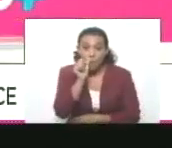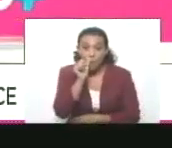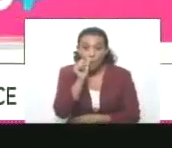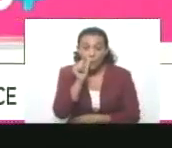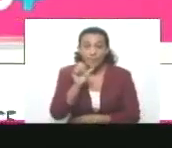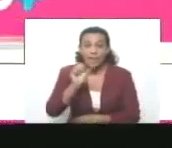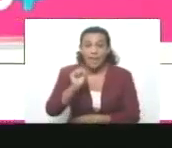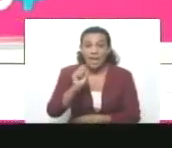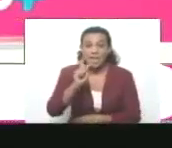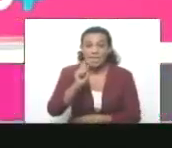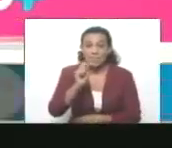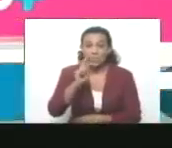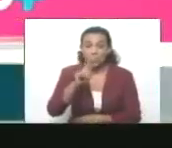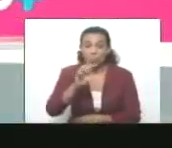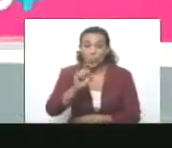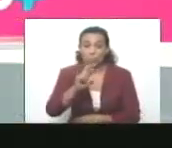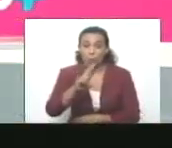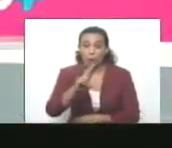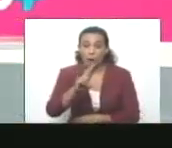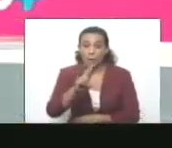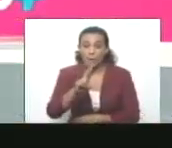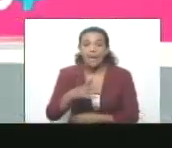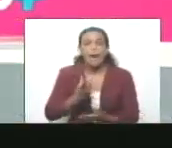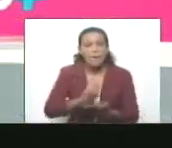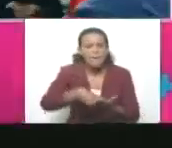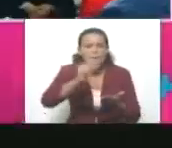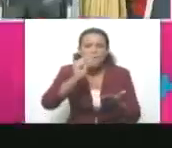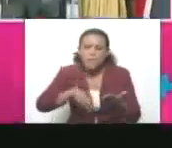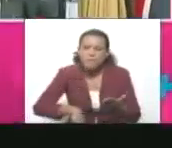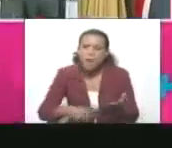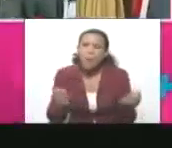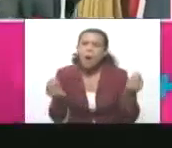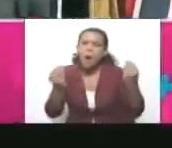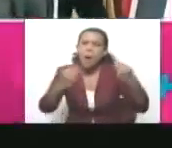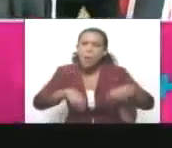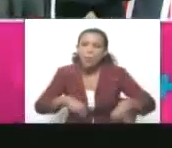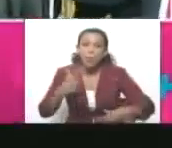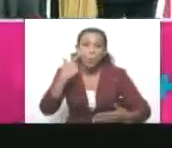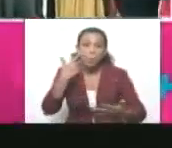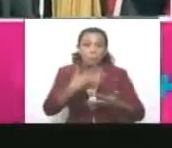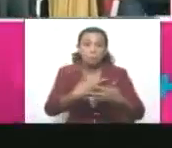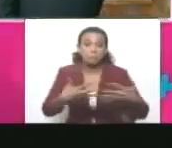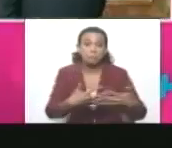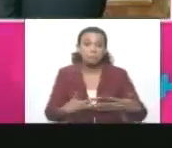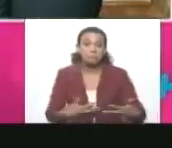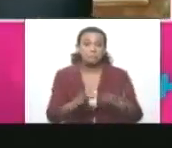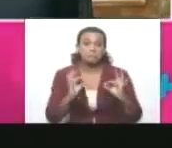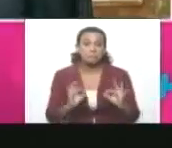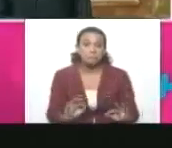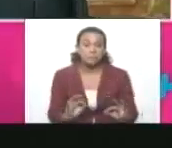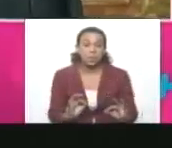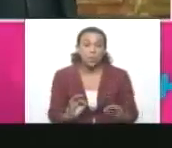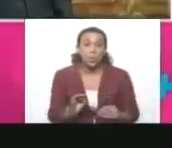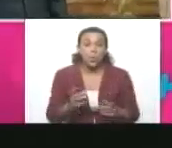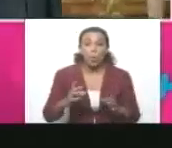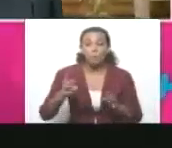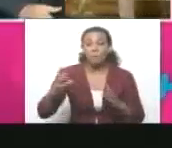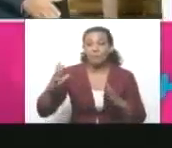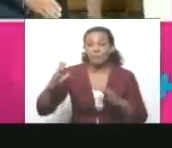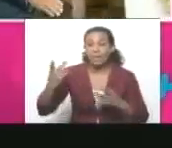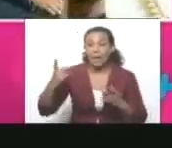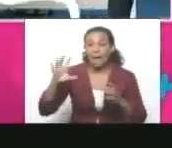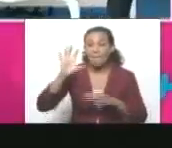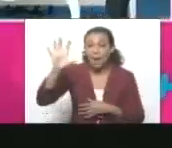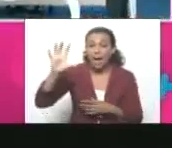Stuart John y firmamos un acuerdo que se pierde de vista con Trinidad y Tobago.